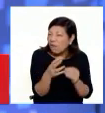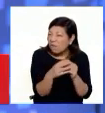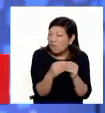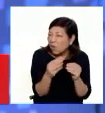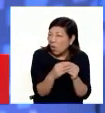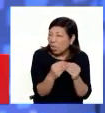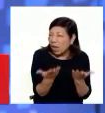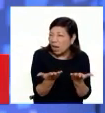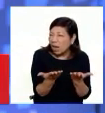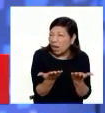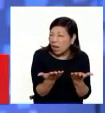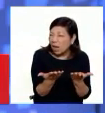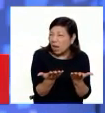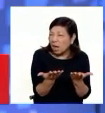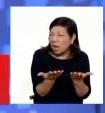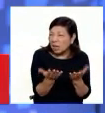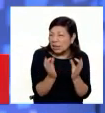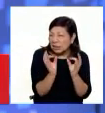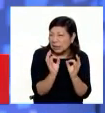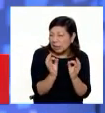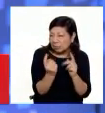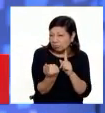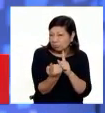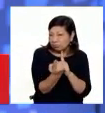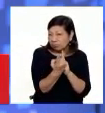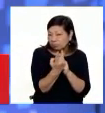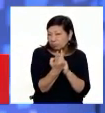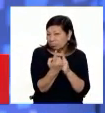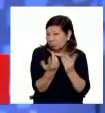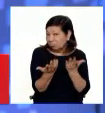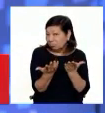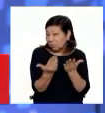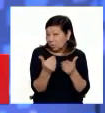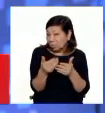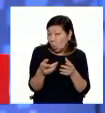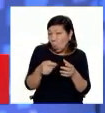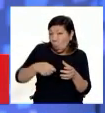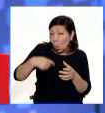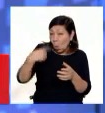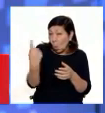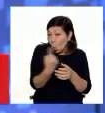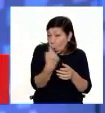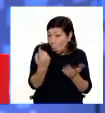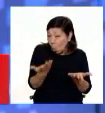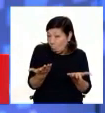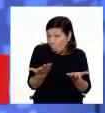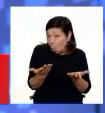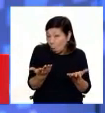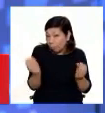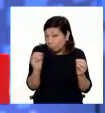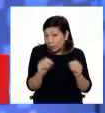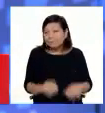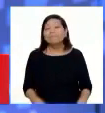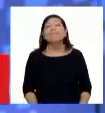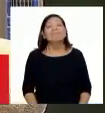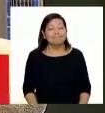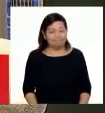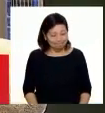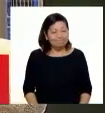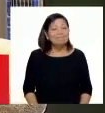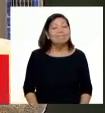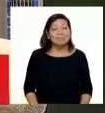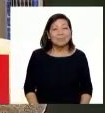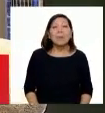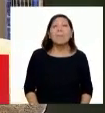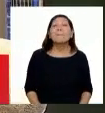frutas que consumimos directamente, sin procesarlas en jugos o agregarles otros aditivos. Sí, totalmente